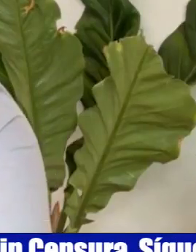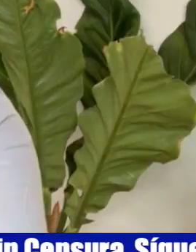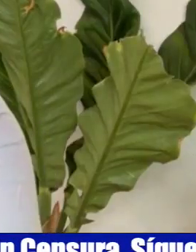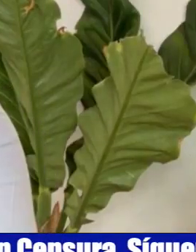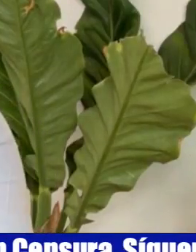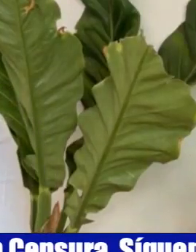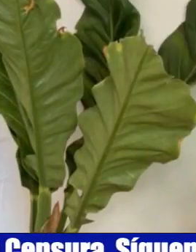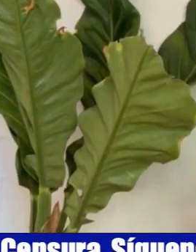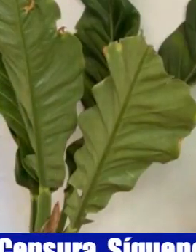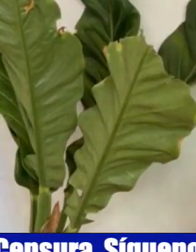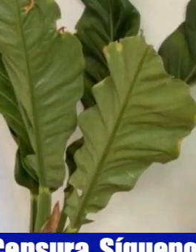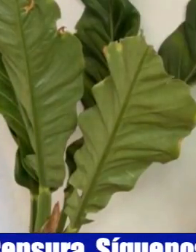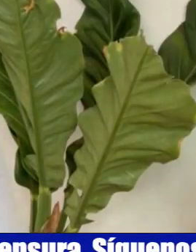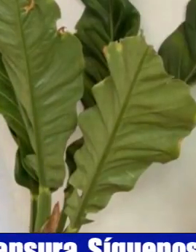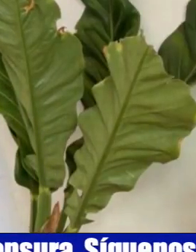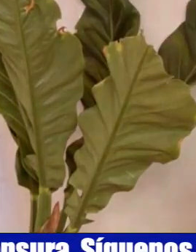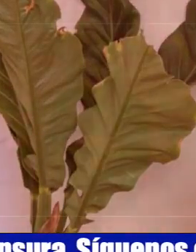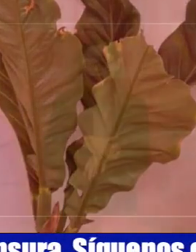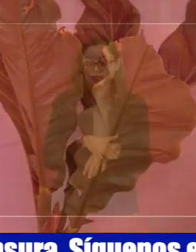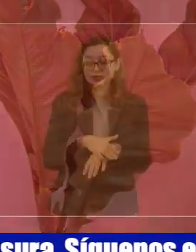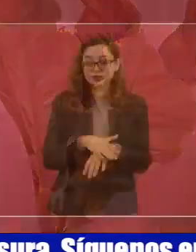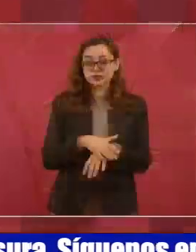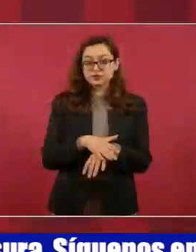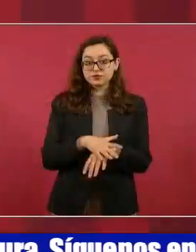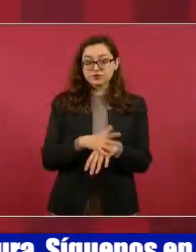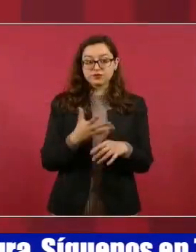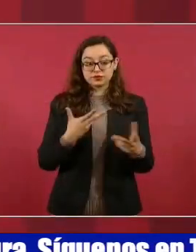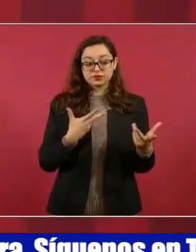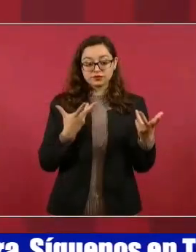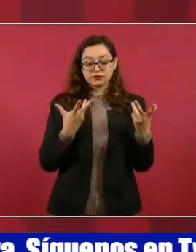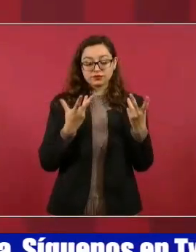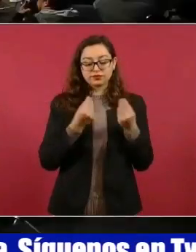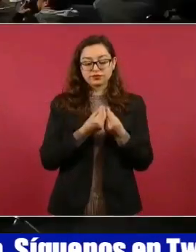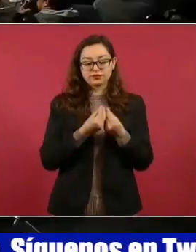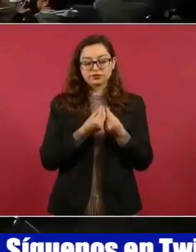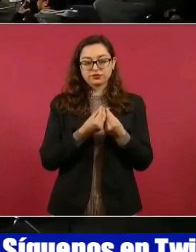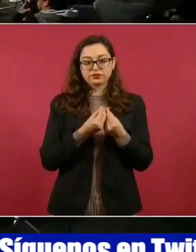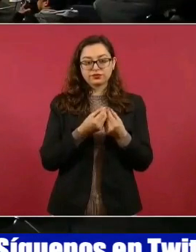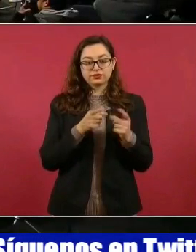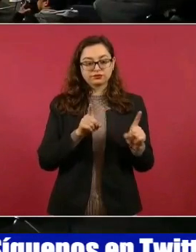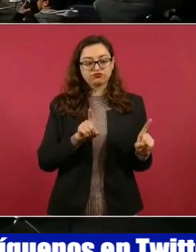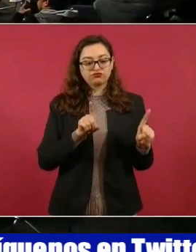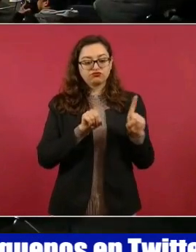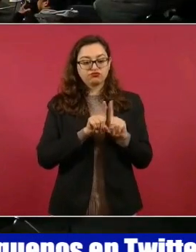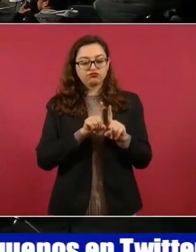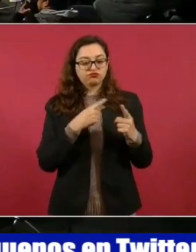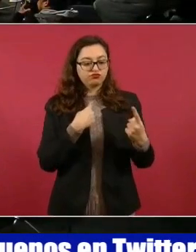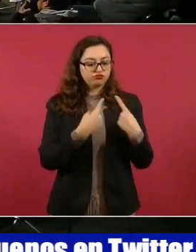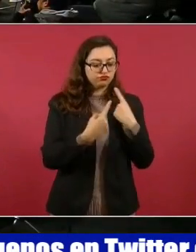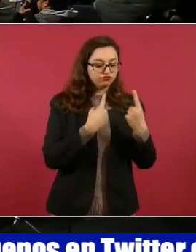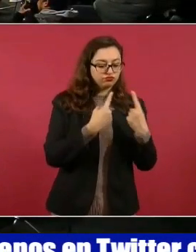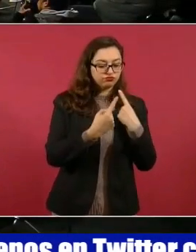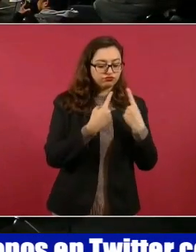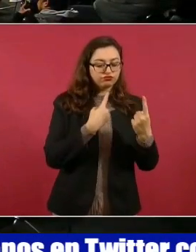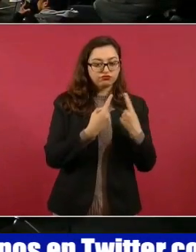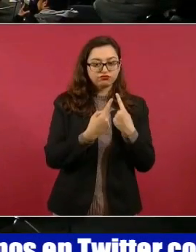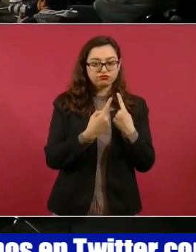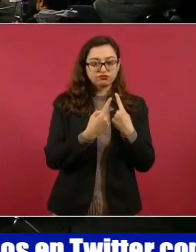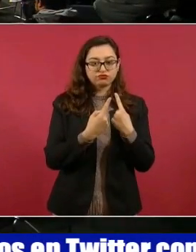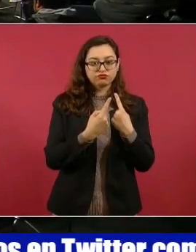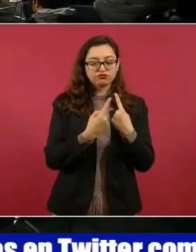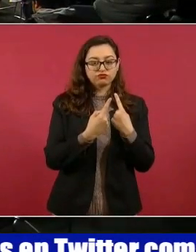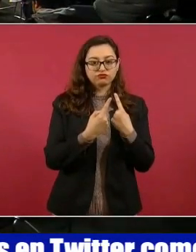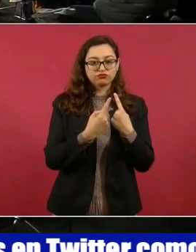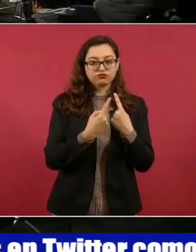trabajo el presidente Andrés Manuel López Obrador. Estoy platicando con María José Alonso, analista y amiga de